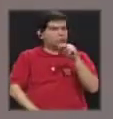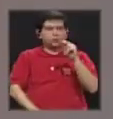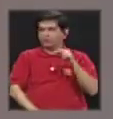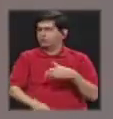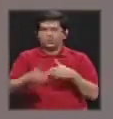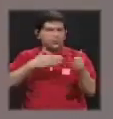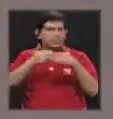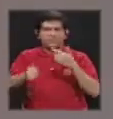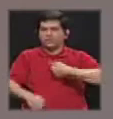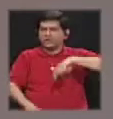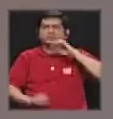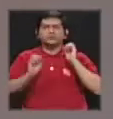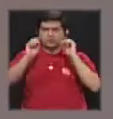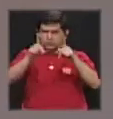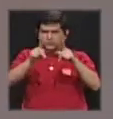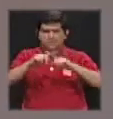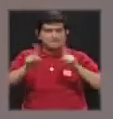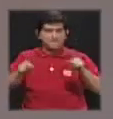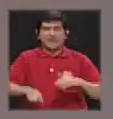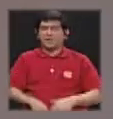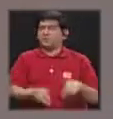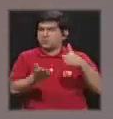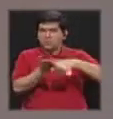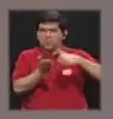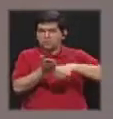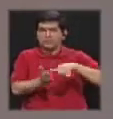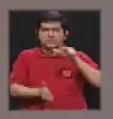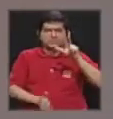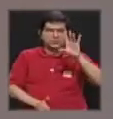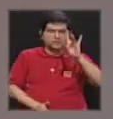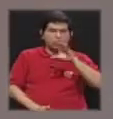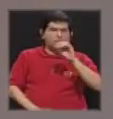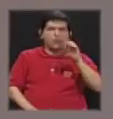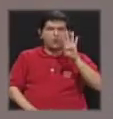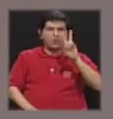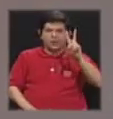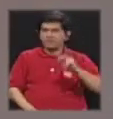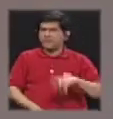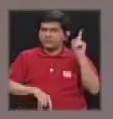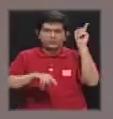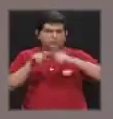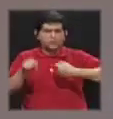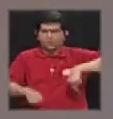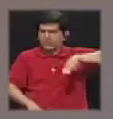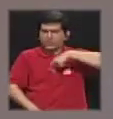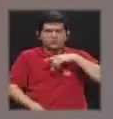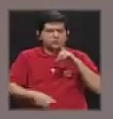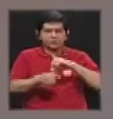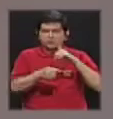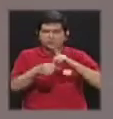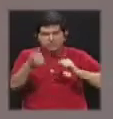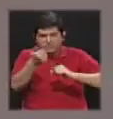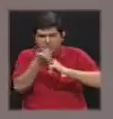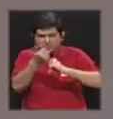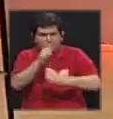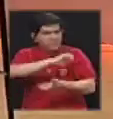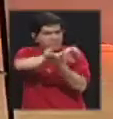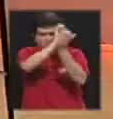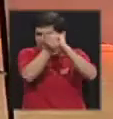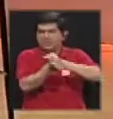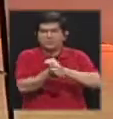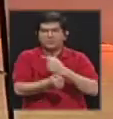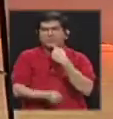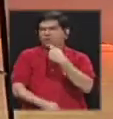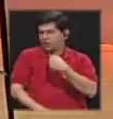a pesar de ser facultados, ni siquiera con una votación de 38-42 para diputados a favor para realizar estas modificaciones. De acuerdo con lo que